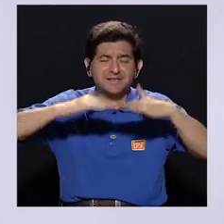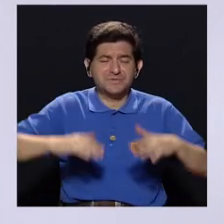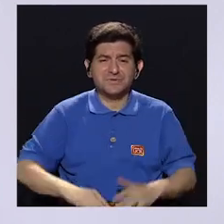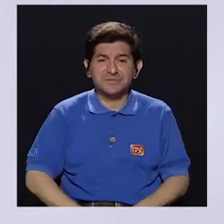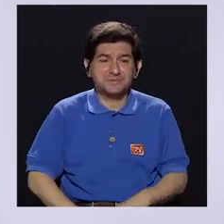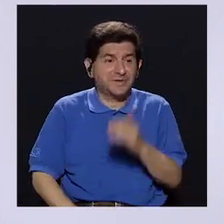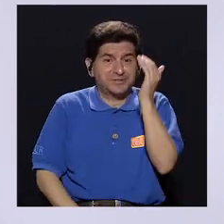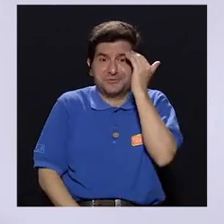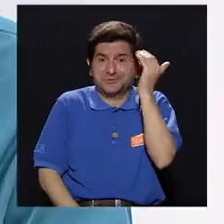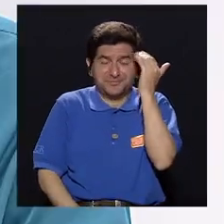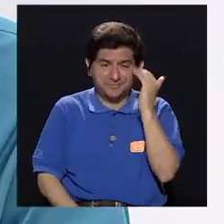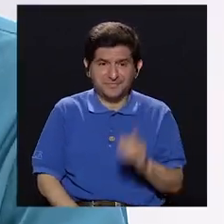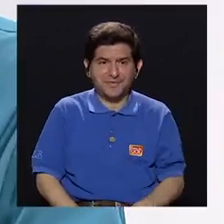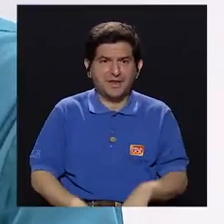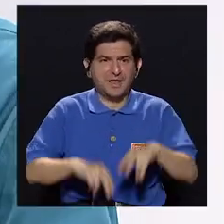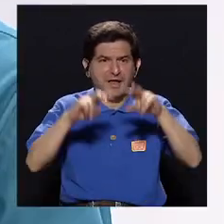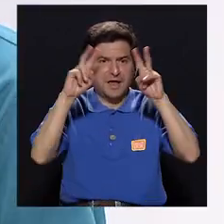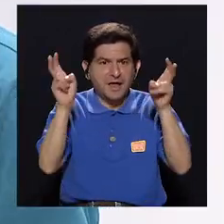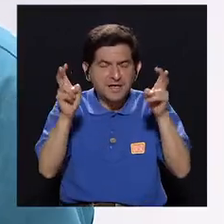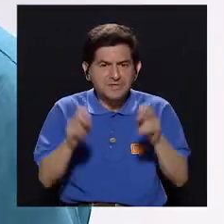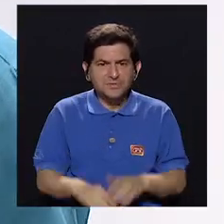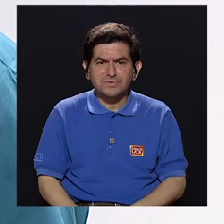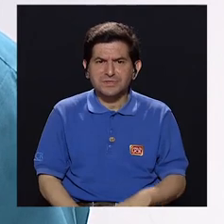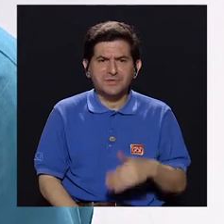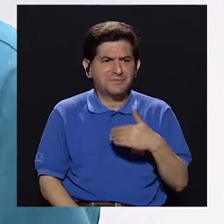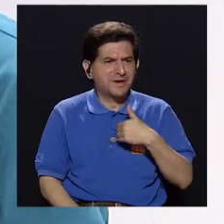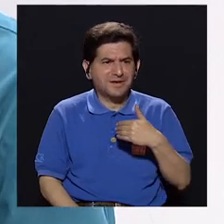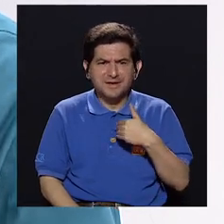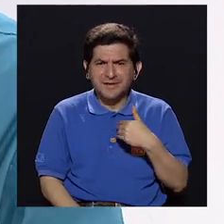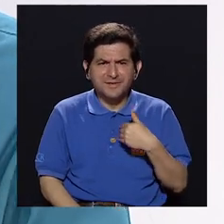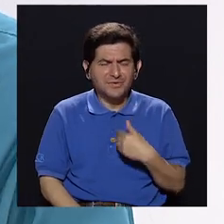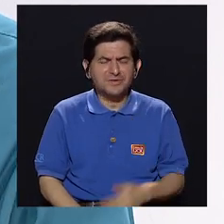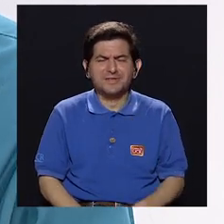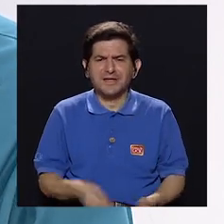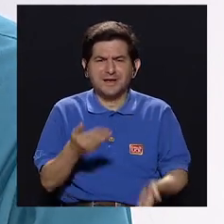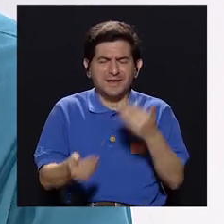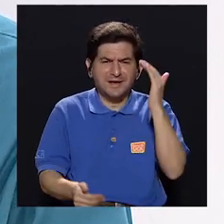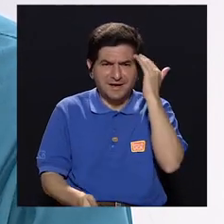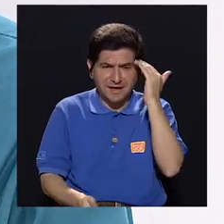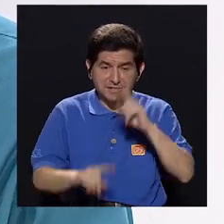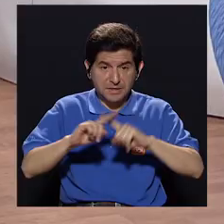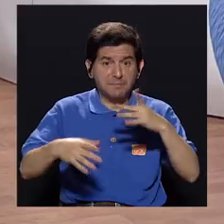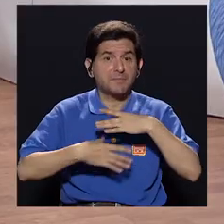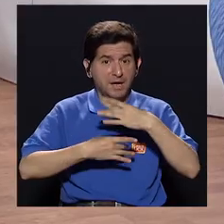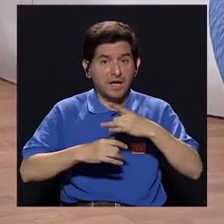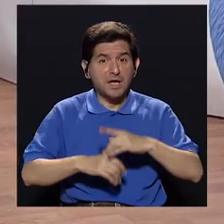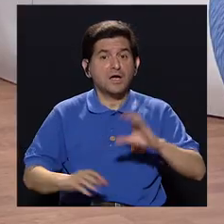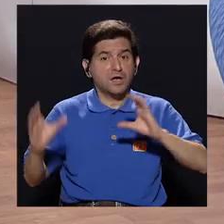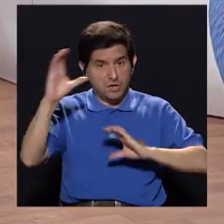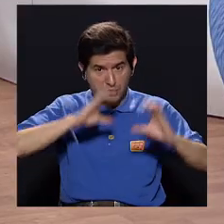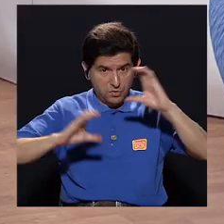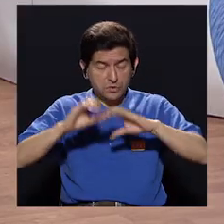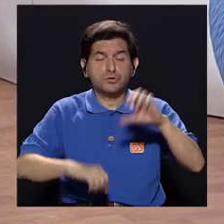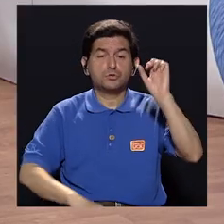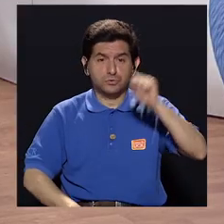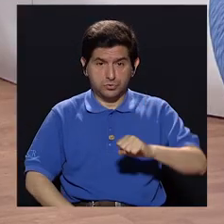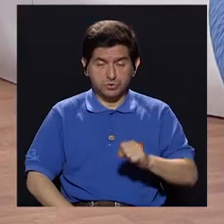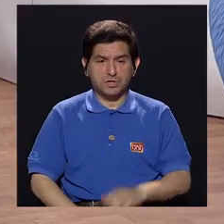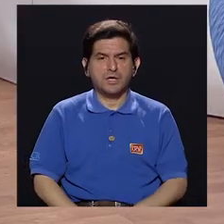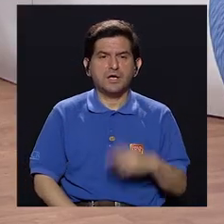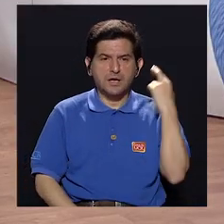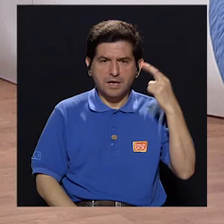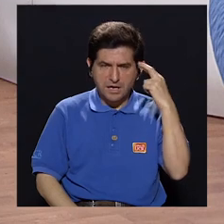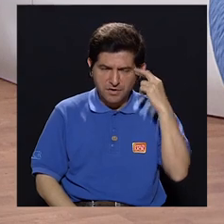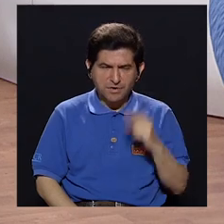no ha es un tema Virgen de interés científico Sin lugar a dudas del punto de vista científico y da la